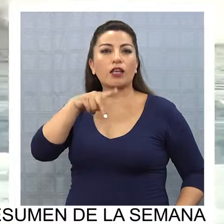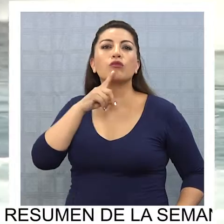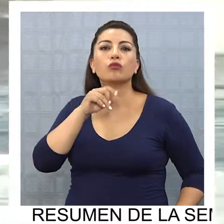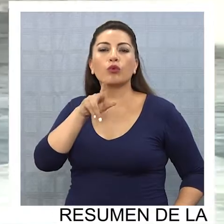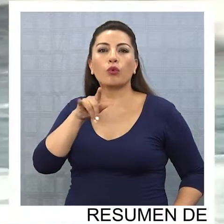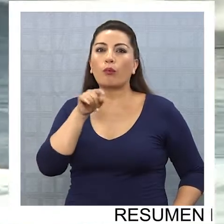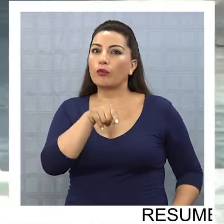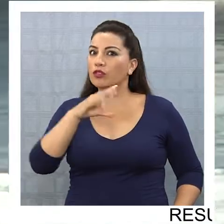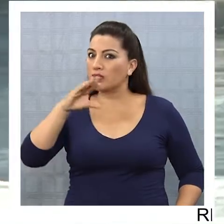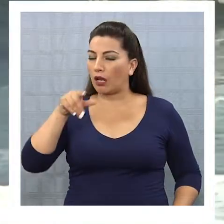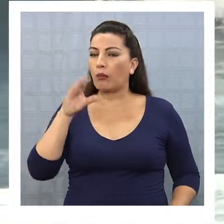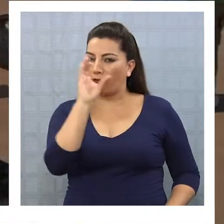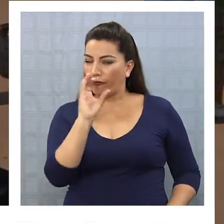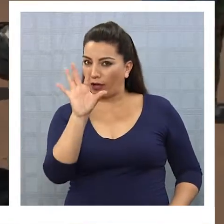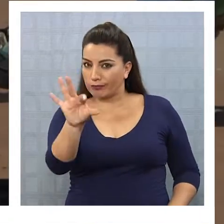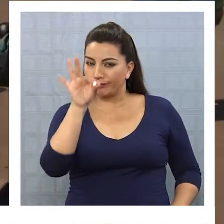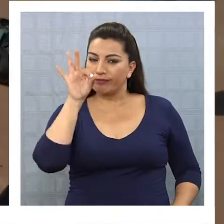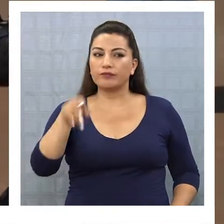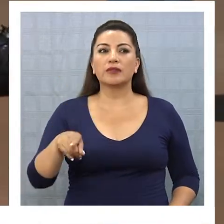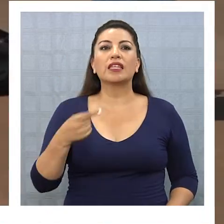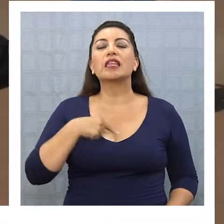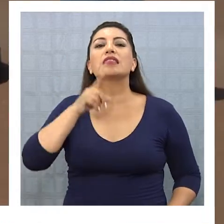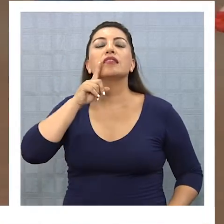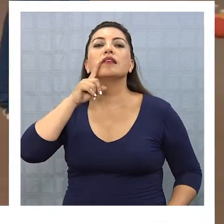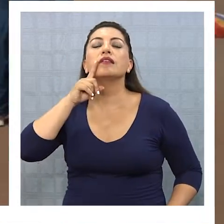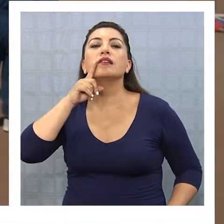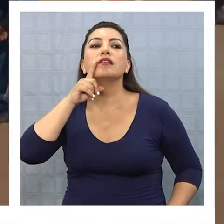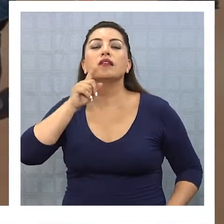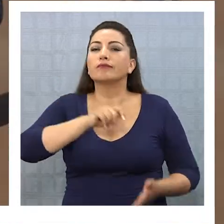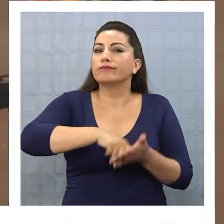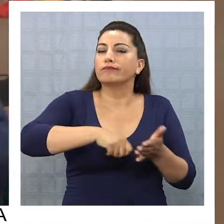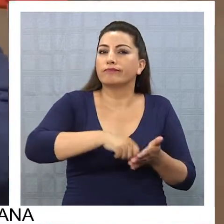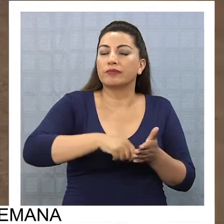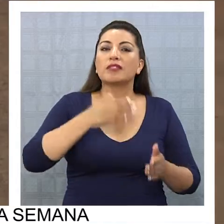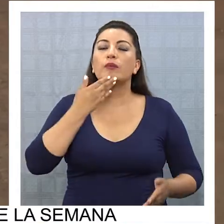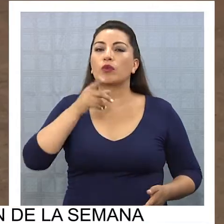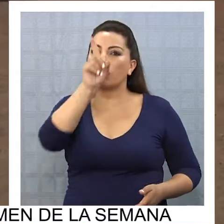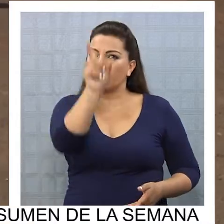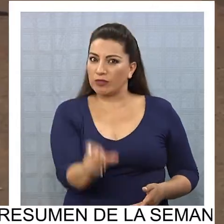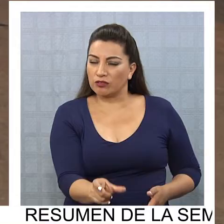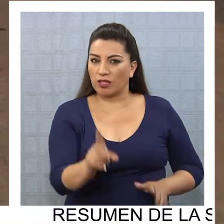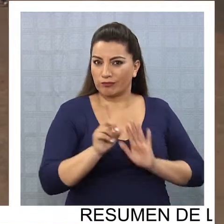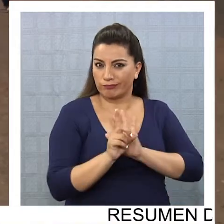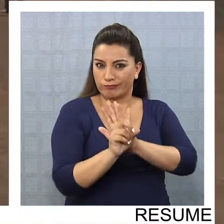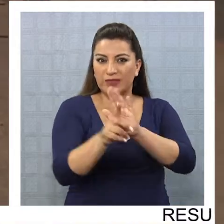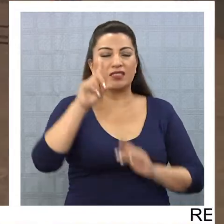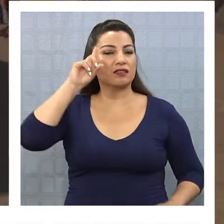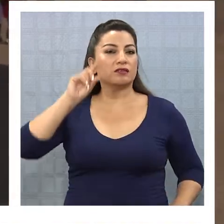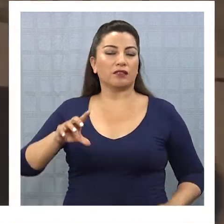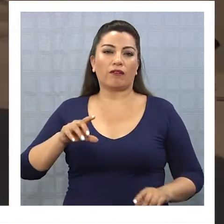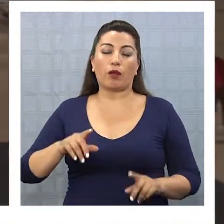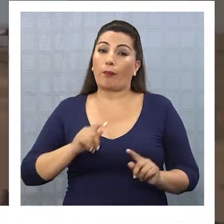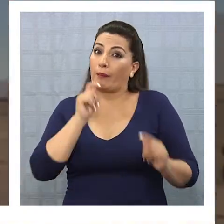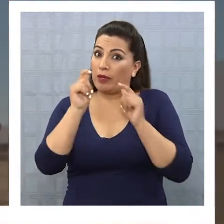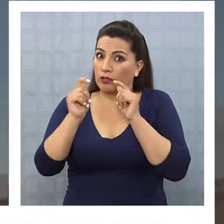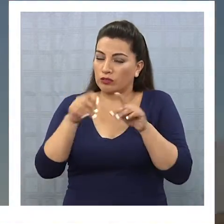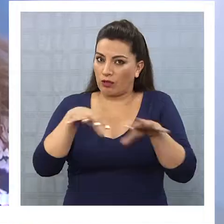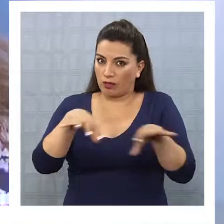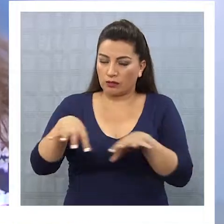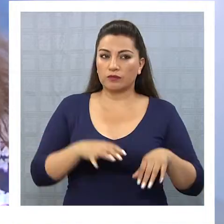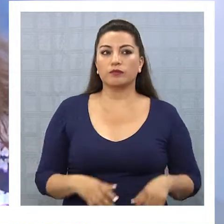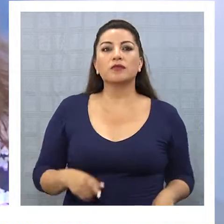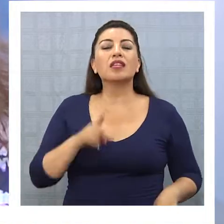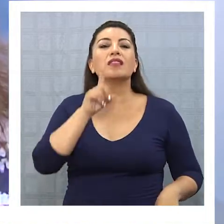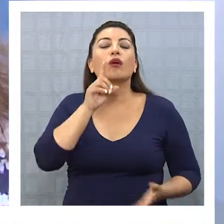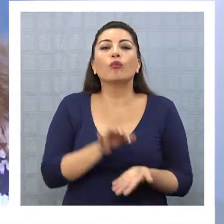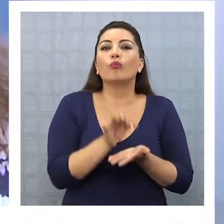Los servicios de turismo-aventura deben contar con registros autorizados y guías que señalen los riesgos de cada actividad. Tenemos lo que es